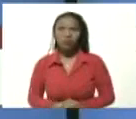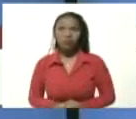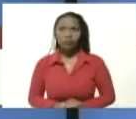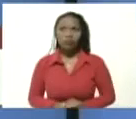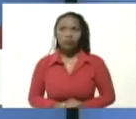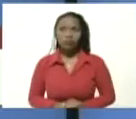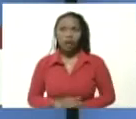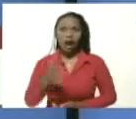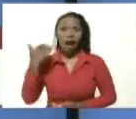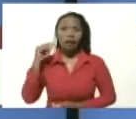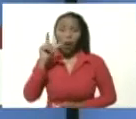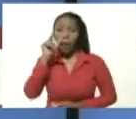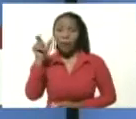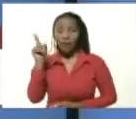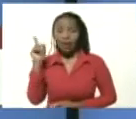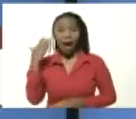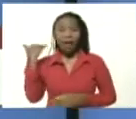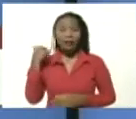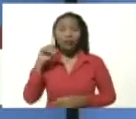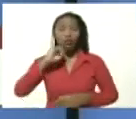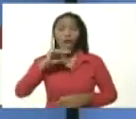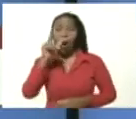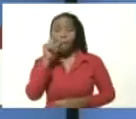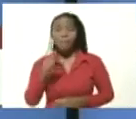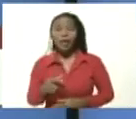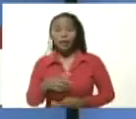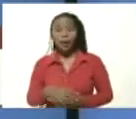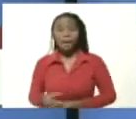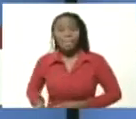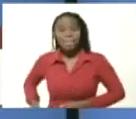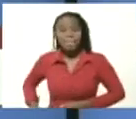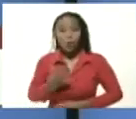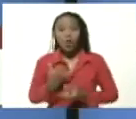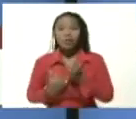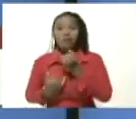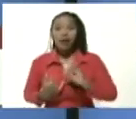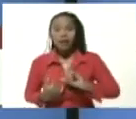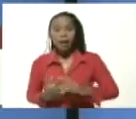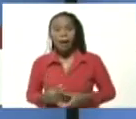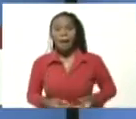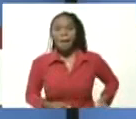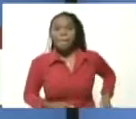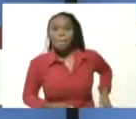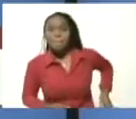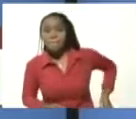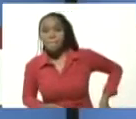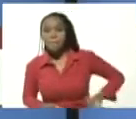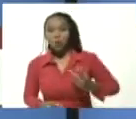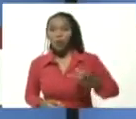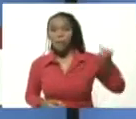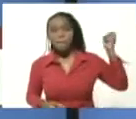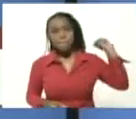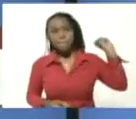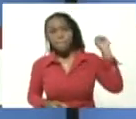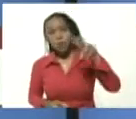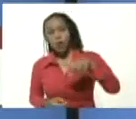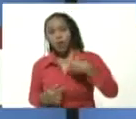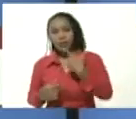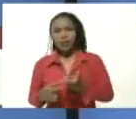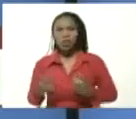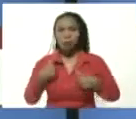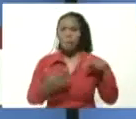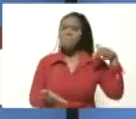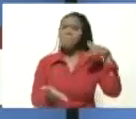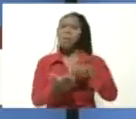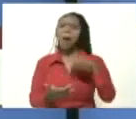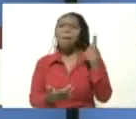un pitcher zurdo, con una recta endemoniada y un slider peor, y me dice, me paro ahí y